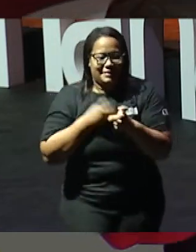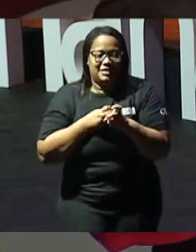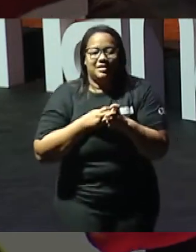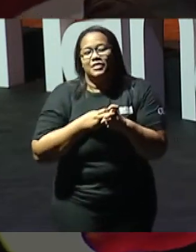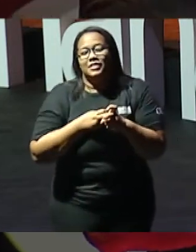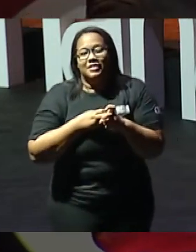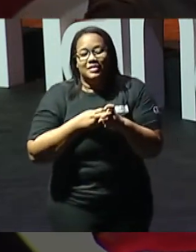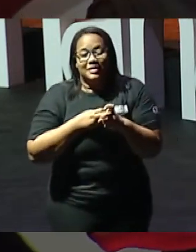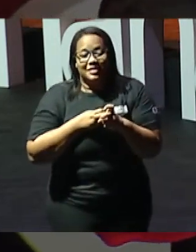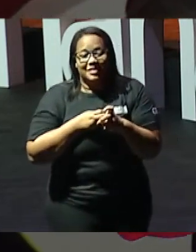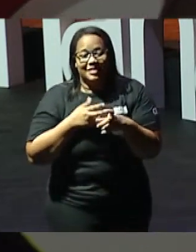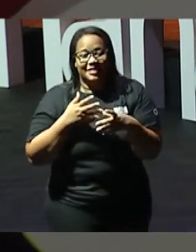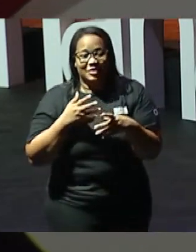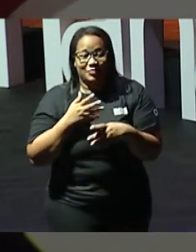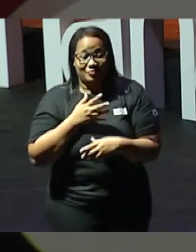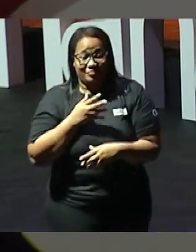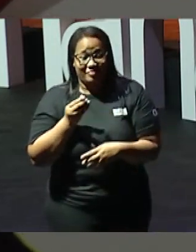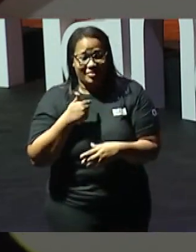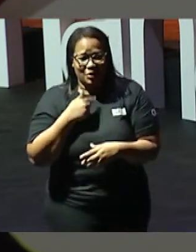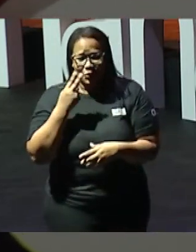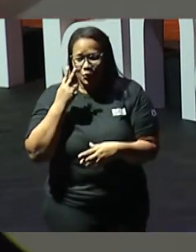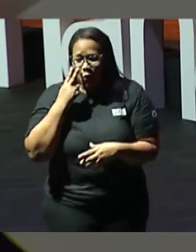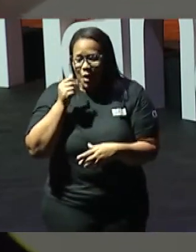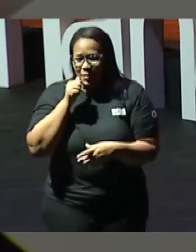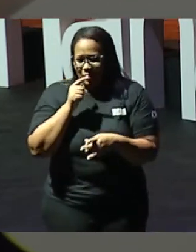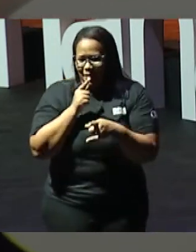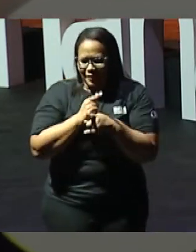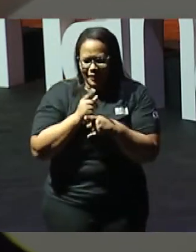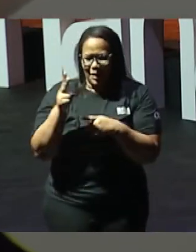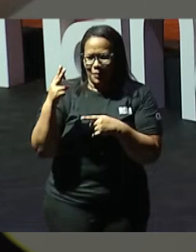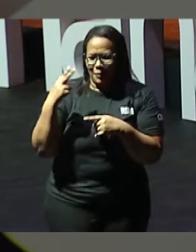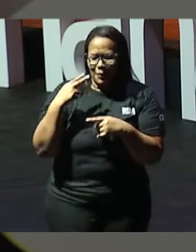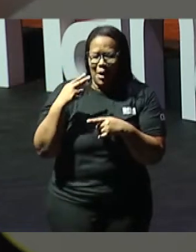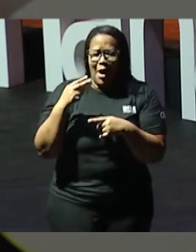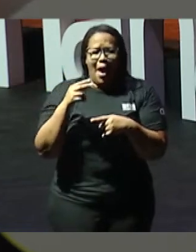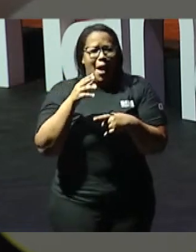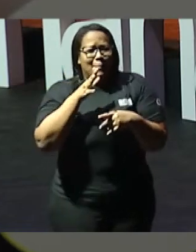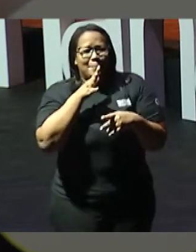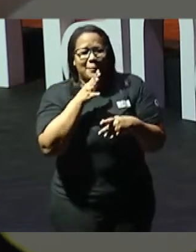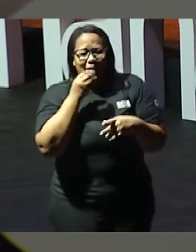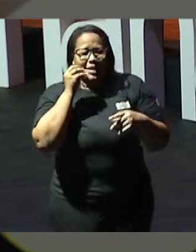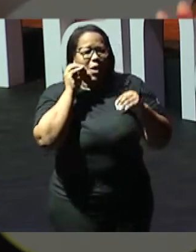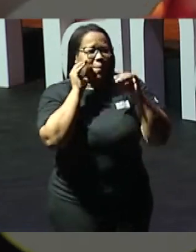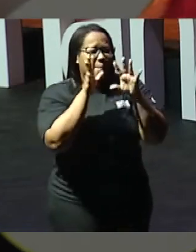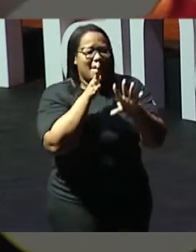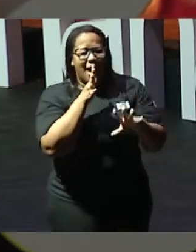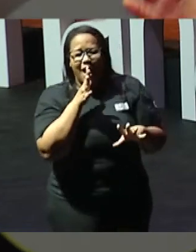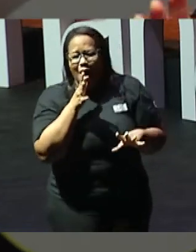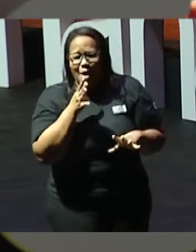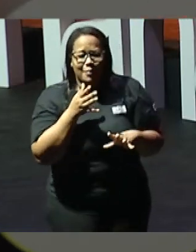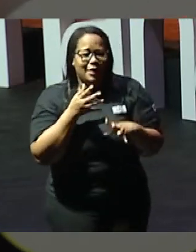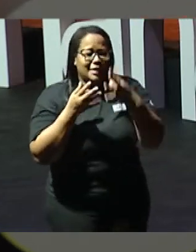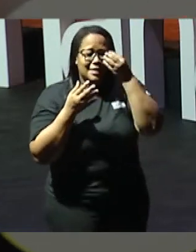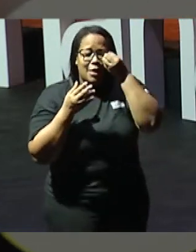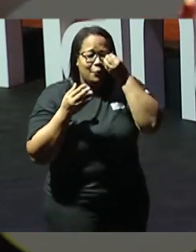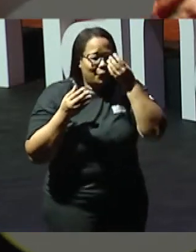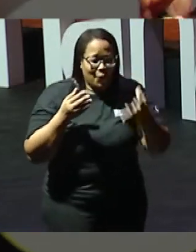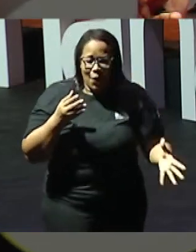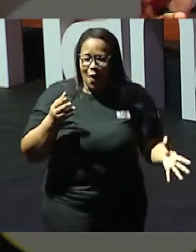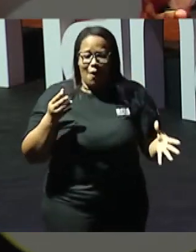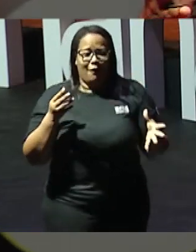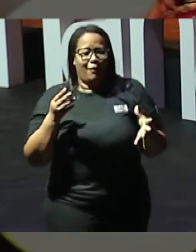lo que yo veo es a mi hermanita que me mira y me llama me ha gustado mira se le propongo